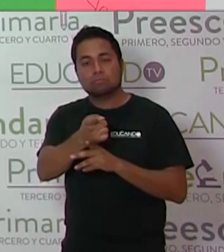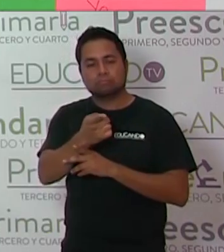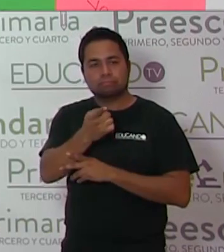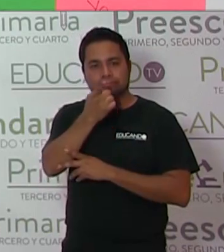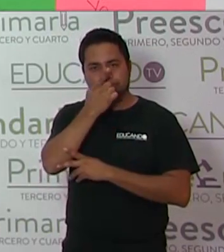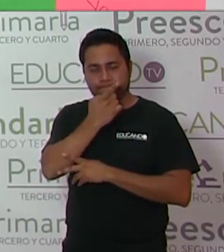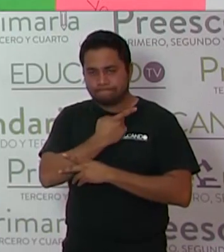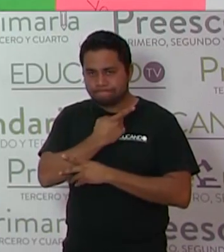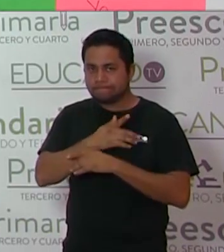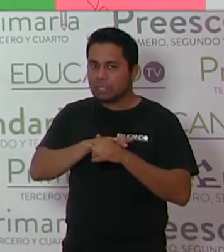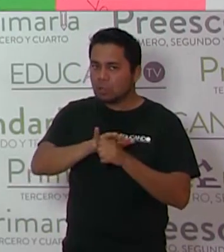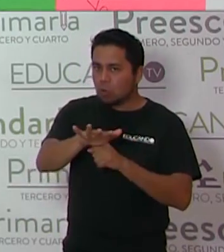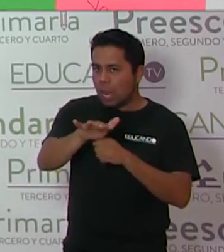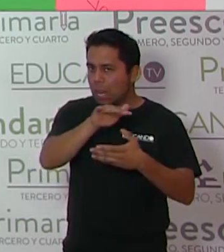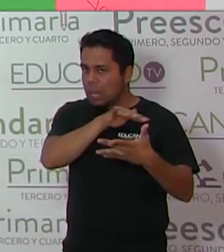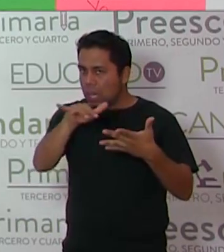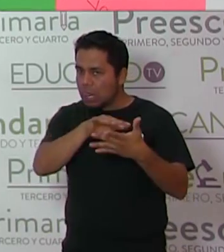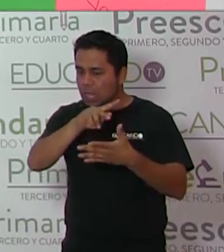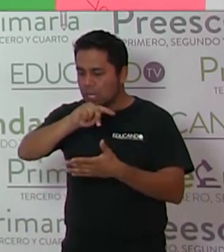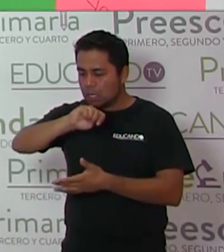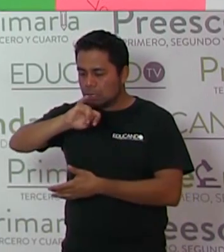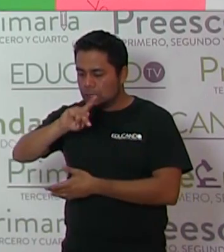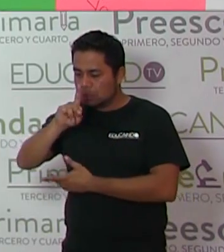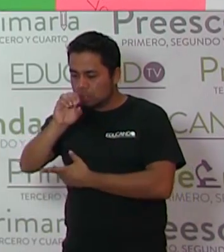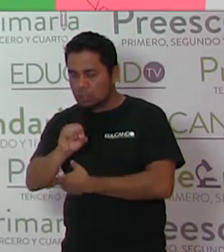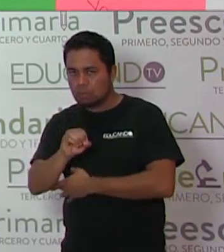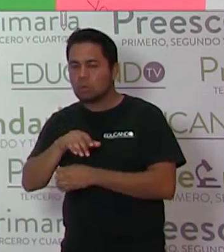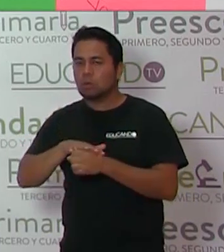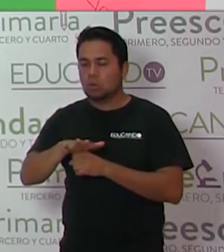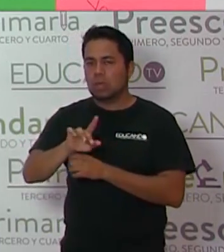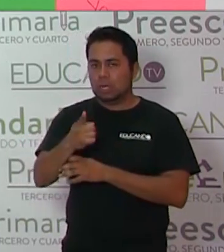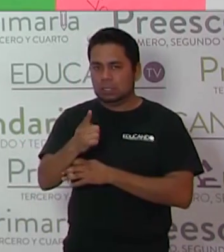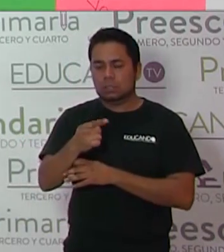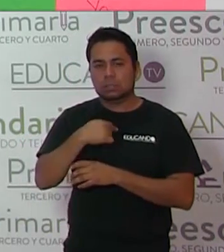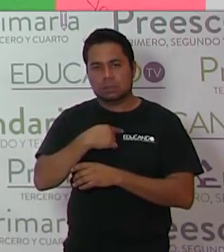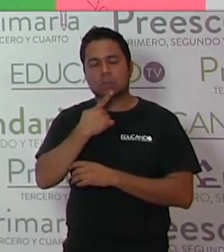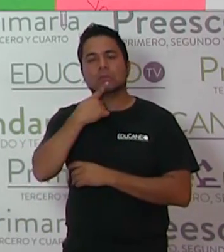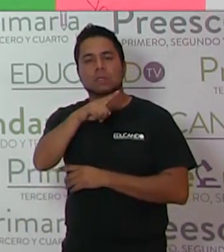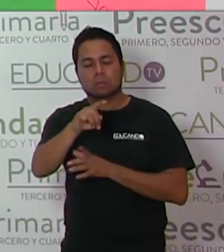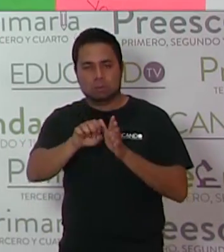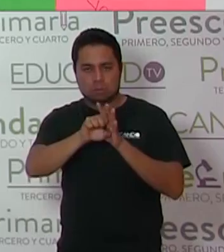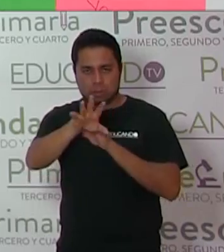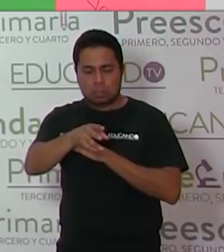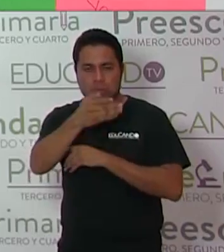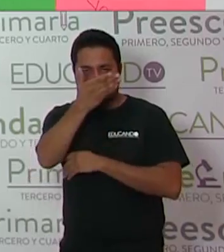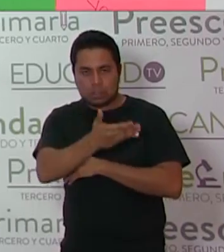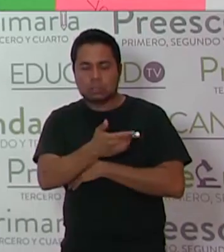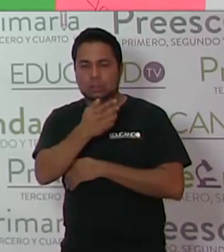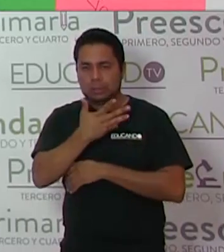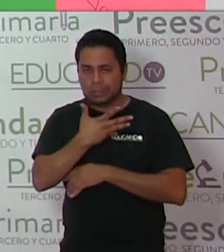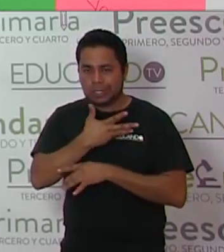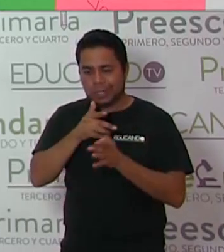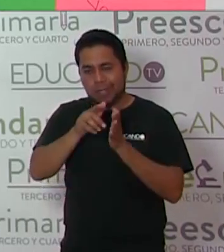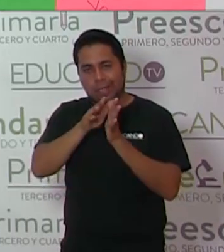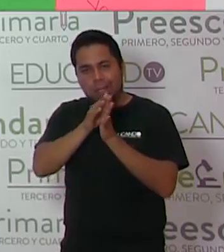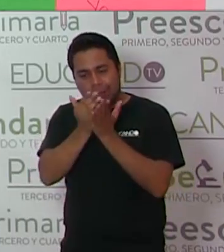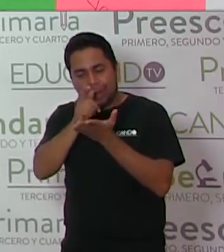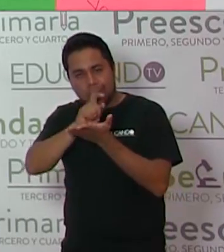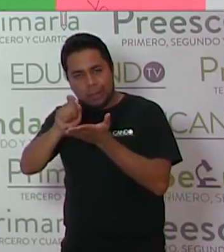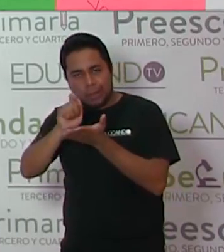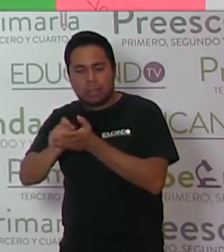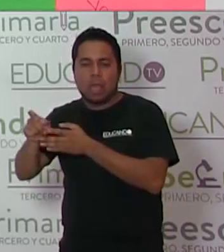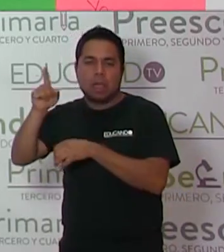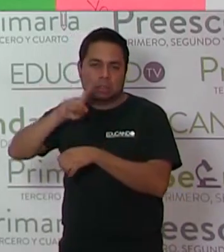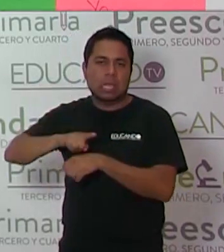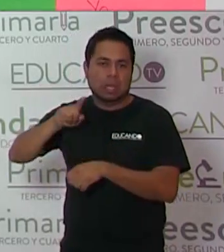¿Qué podemos decir? ¿Qué tipo de texto es? Para empezar, podemos decir que es un diario. El tipo